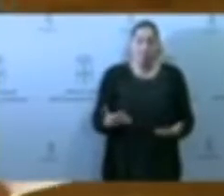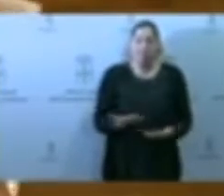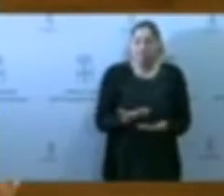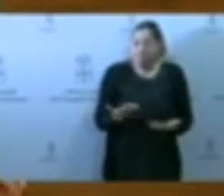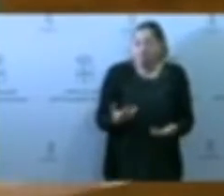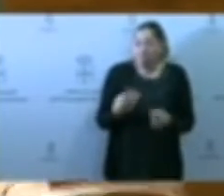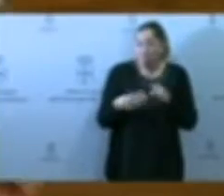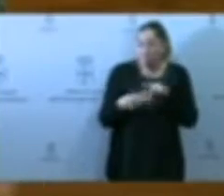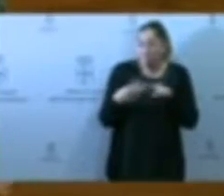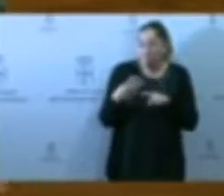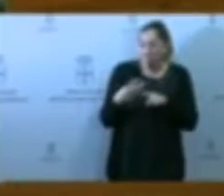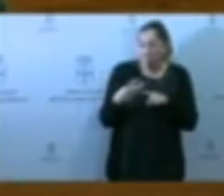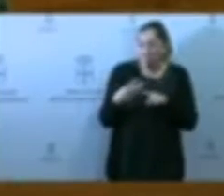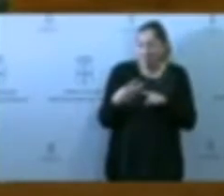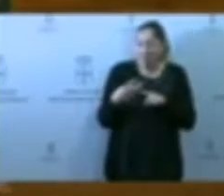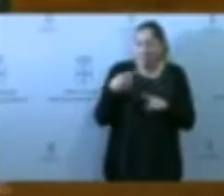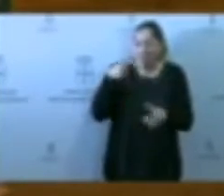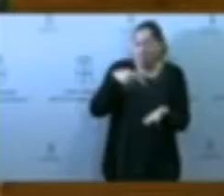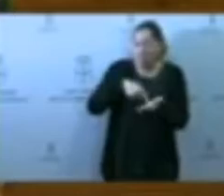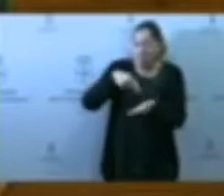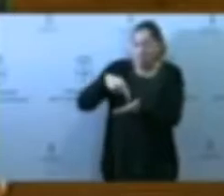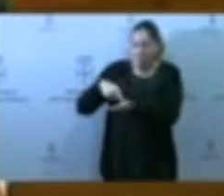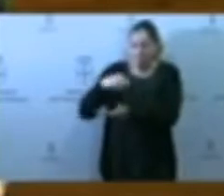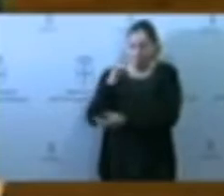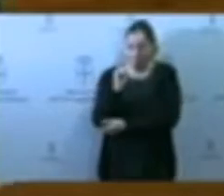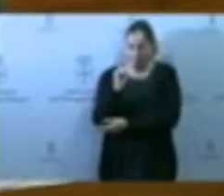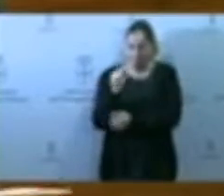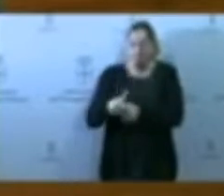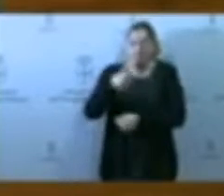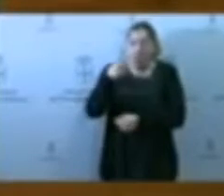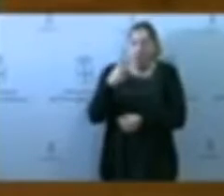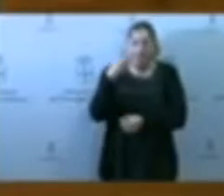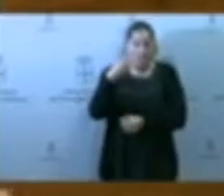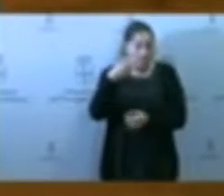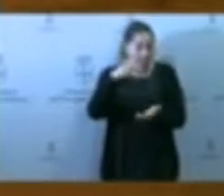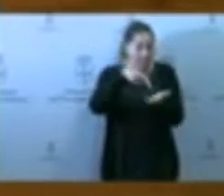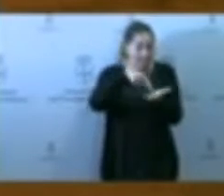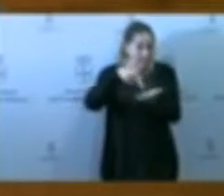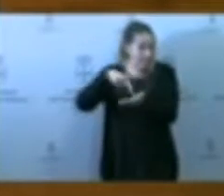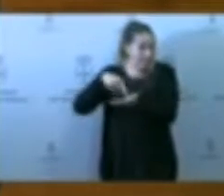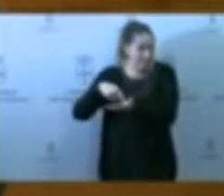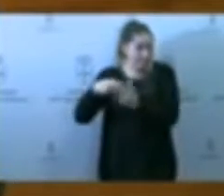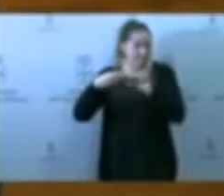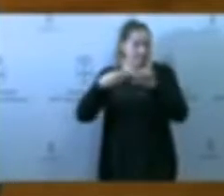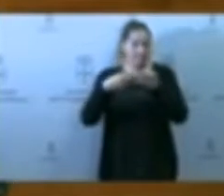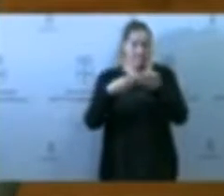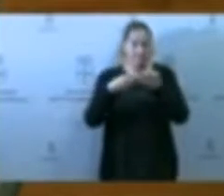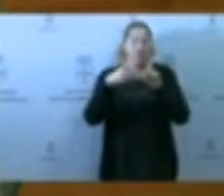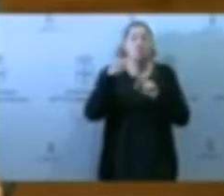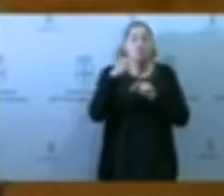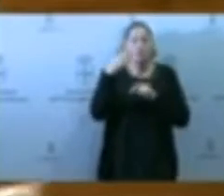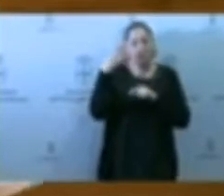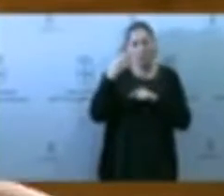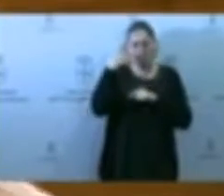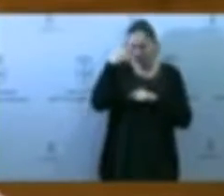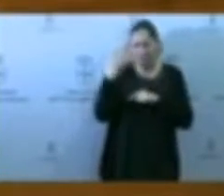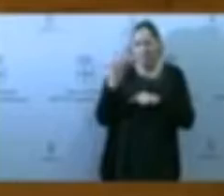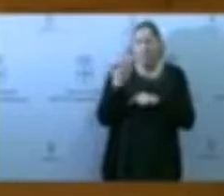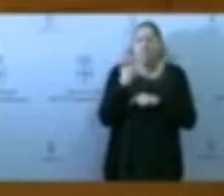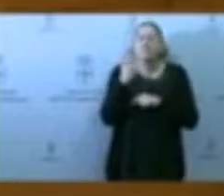las tres figuras impositivas. Y de las tres figuras impositivas, señor presidente, usted debería saberlo, y si